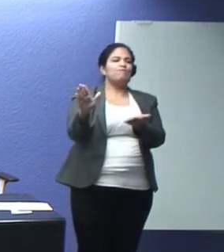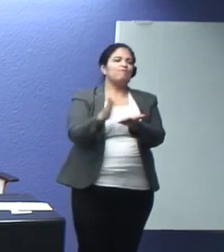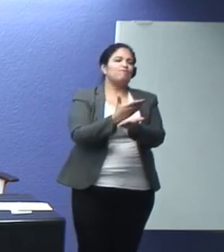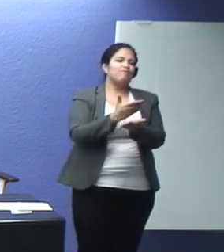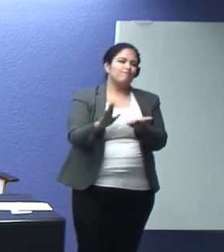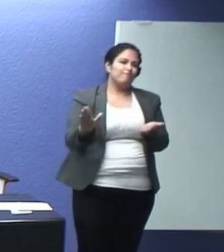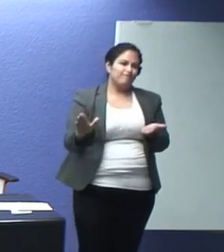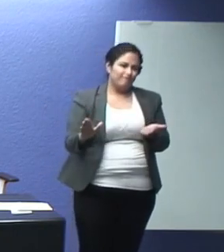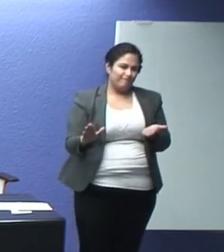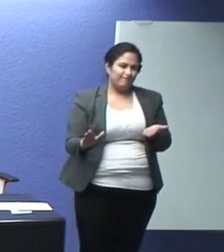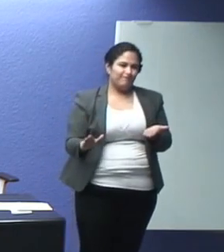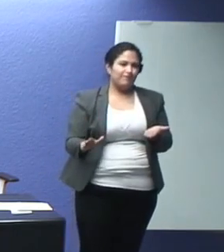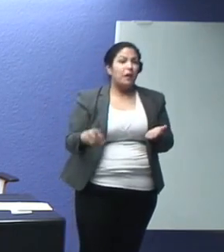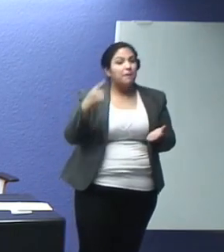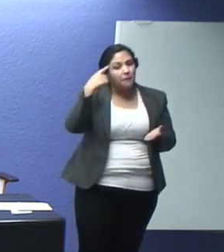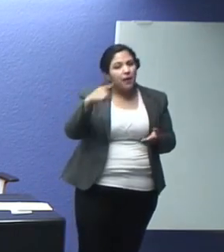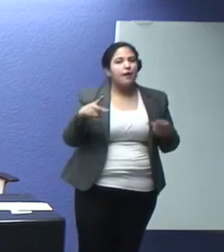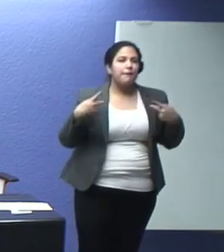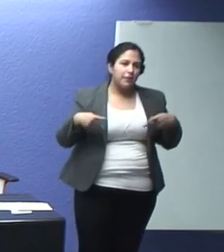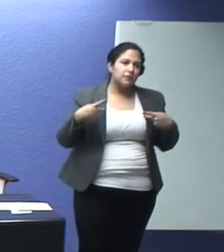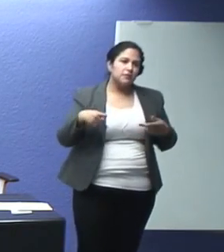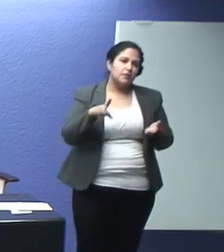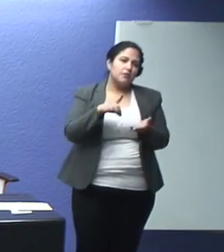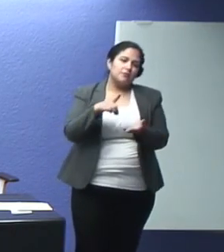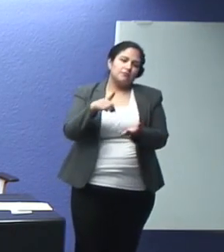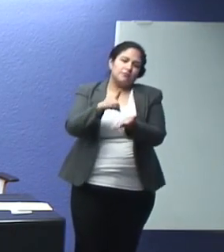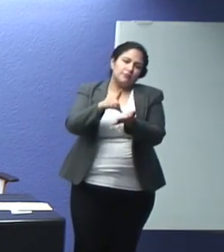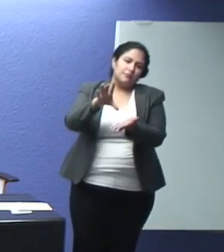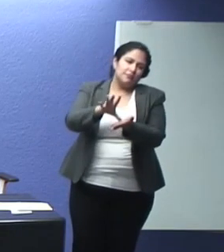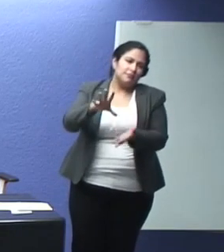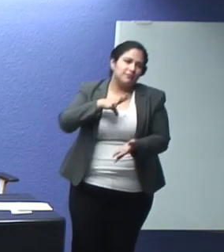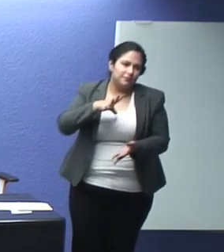derechos como tal para la población de personas con discapacidad.